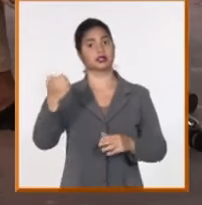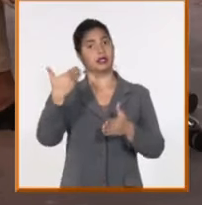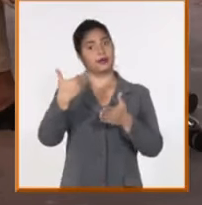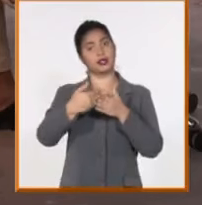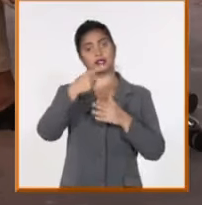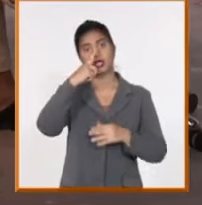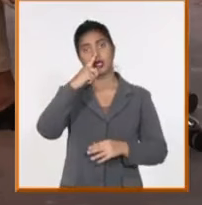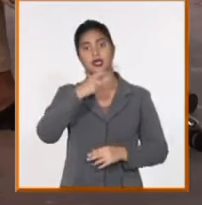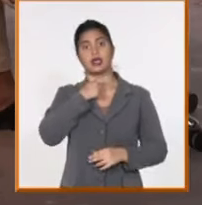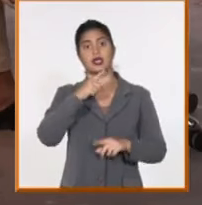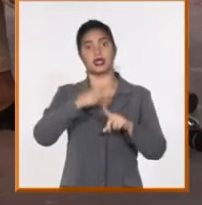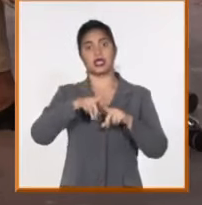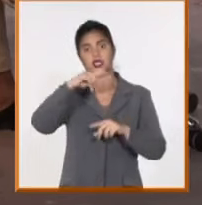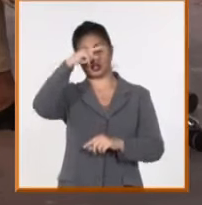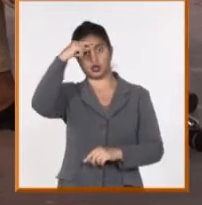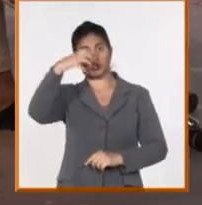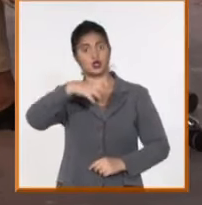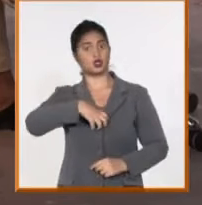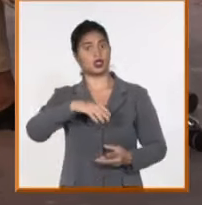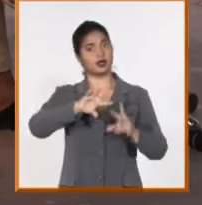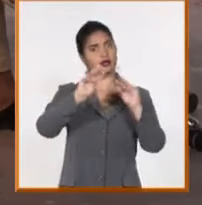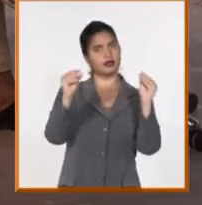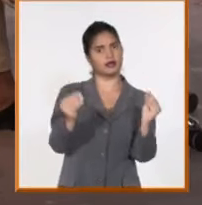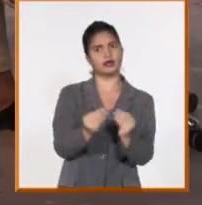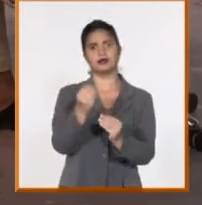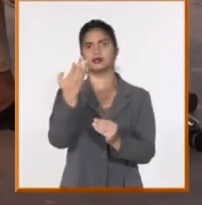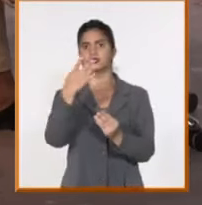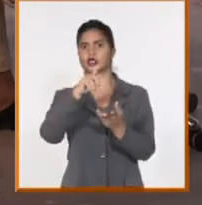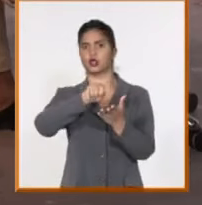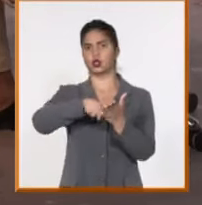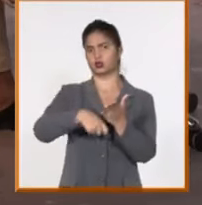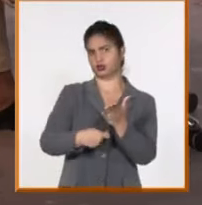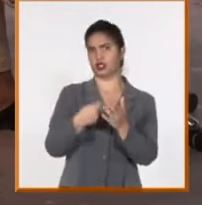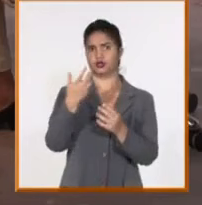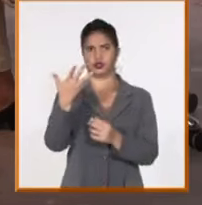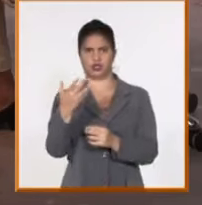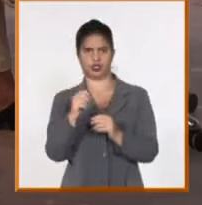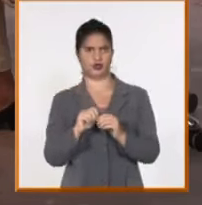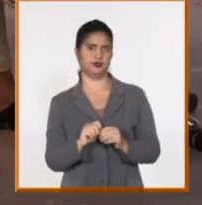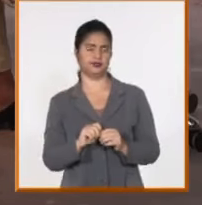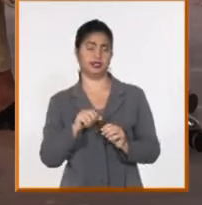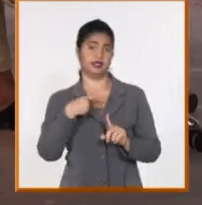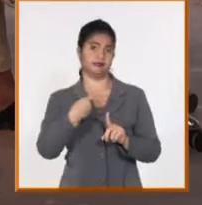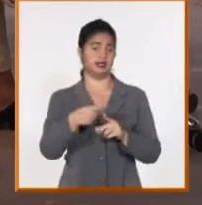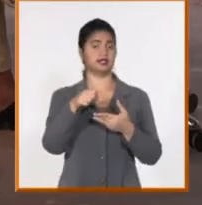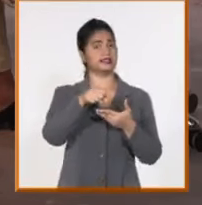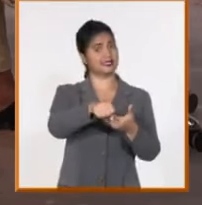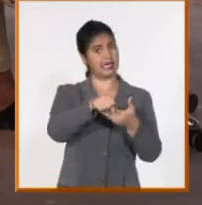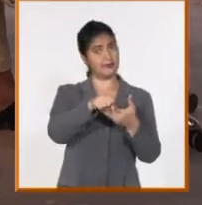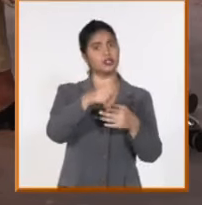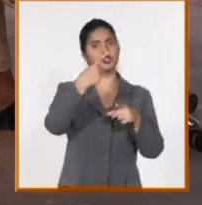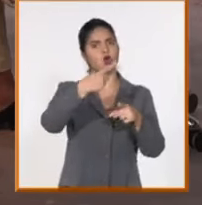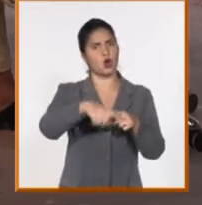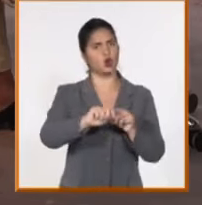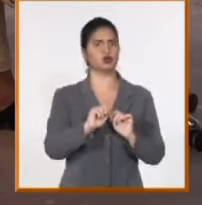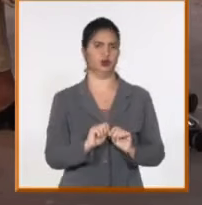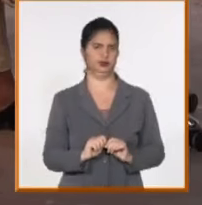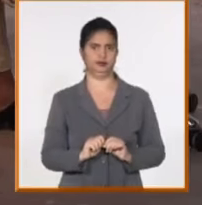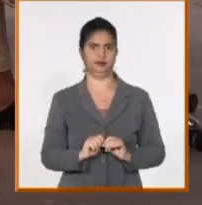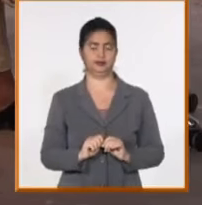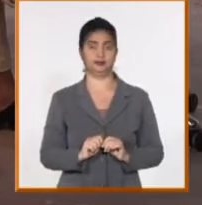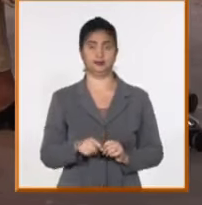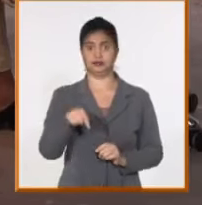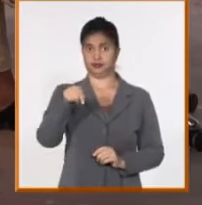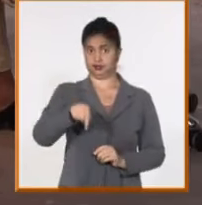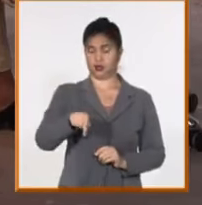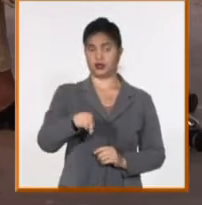cinco contratos administración productiva y ser el socio de las 11 empresas mixtas también ofrece servicios servicios que ya Hoy